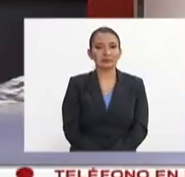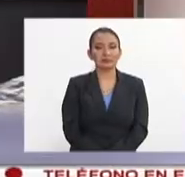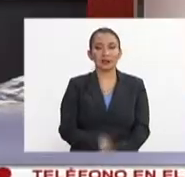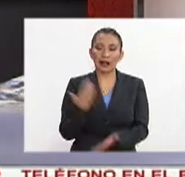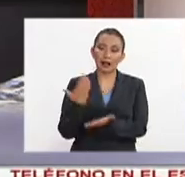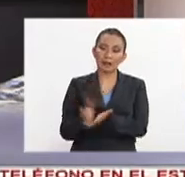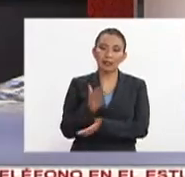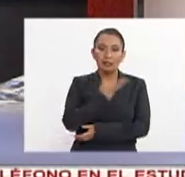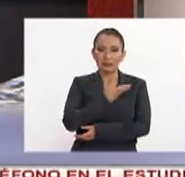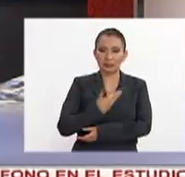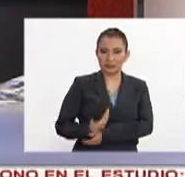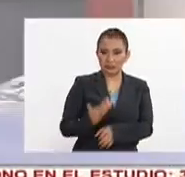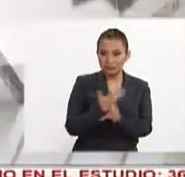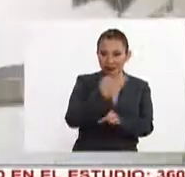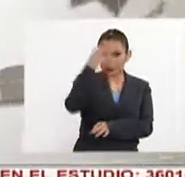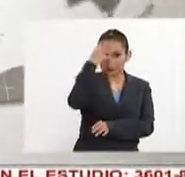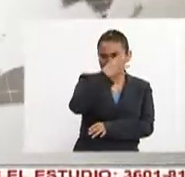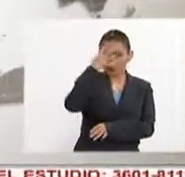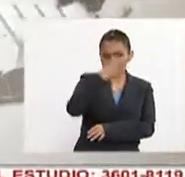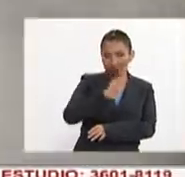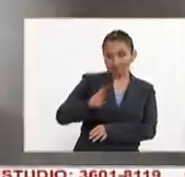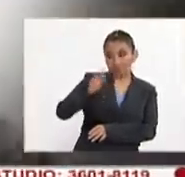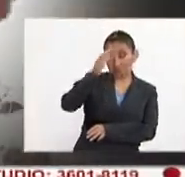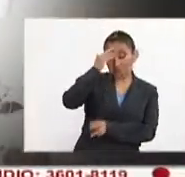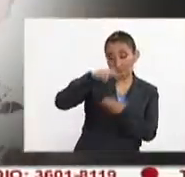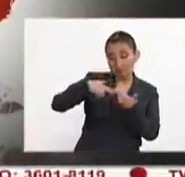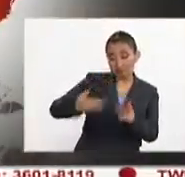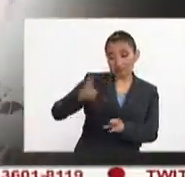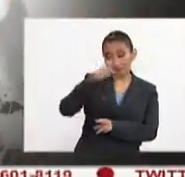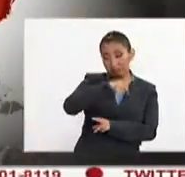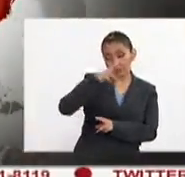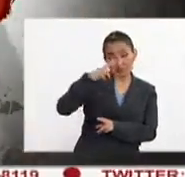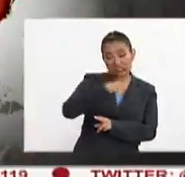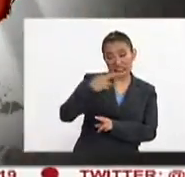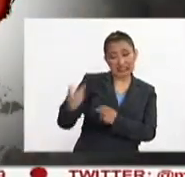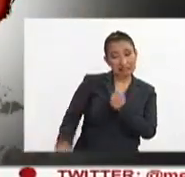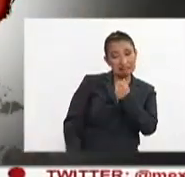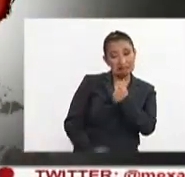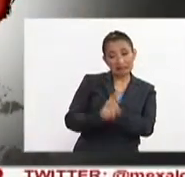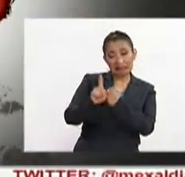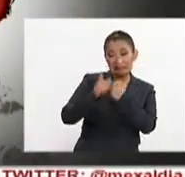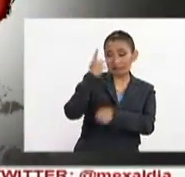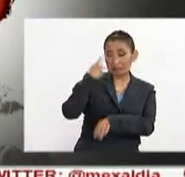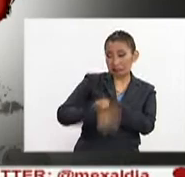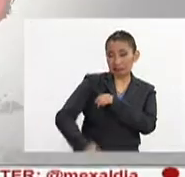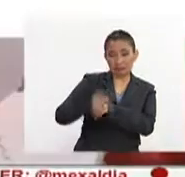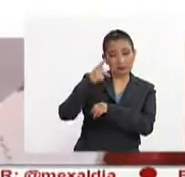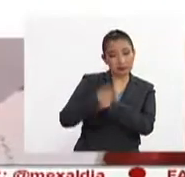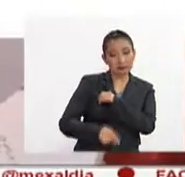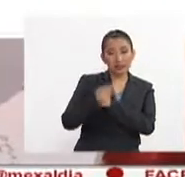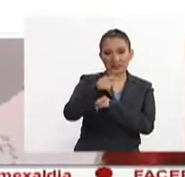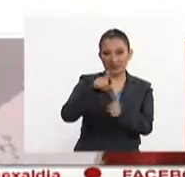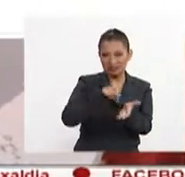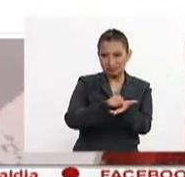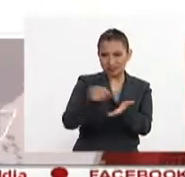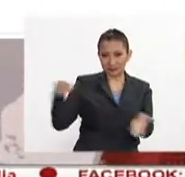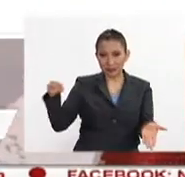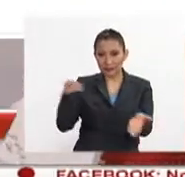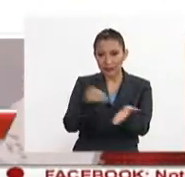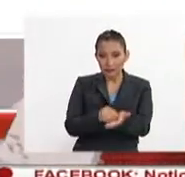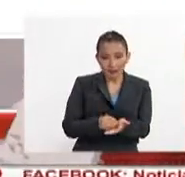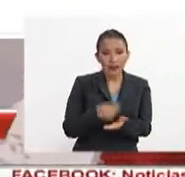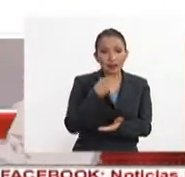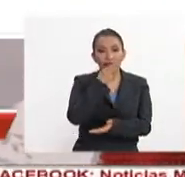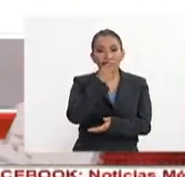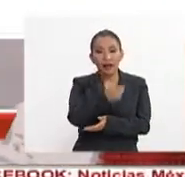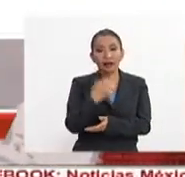Por su parte, el presidente de Estados Unidos, Donald Trump, reconoció que la relación con Rusia está en un muy peligroso bajo nivel. A través de su cuenta de Twitter,